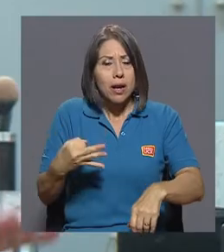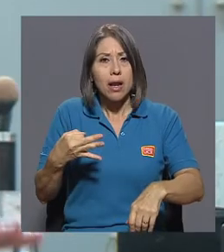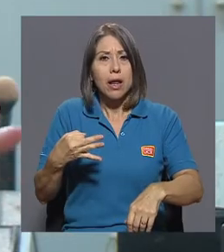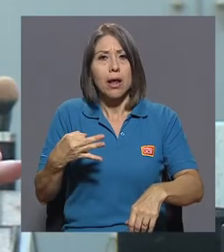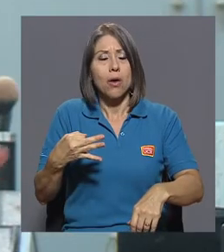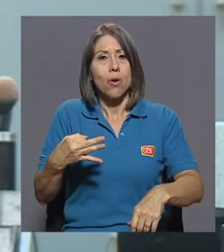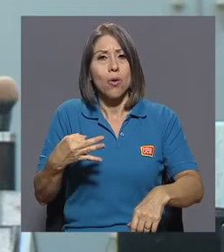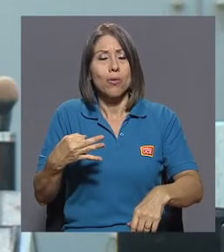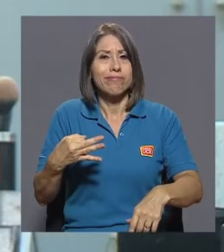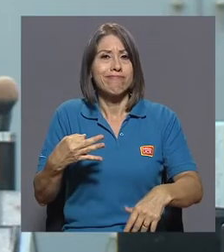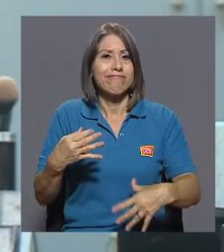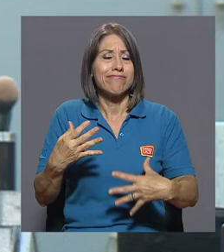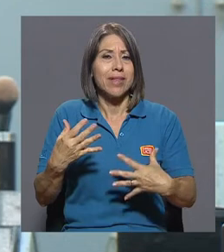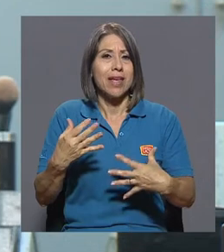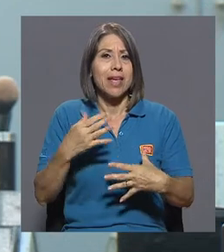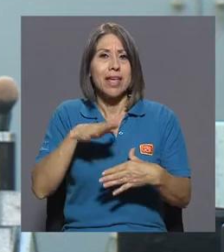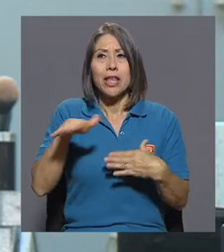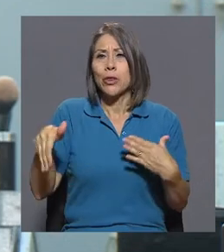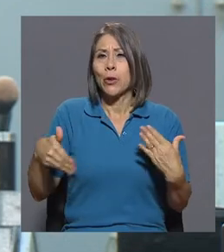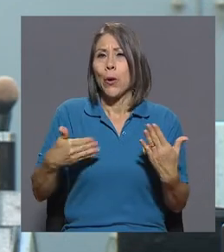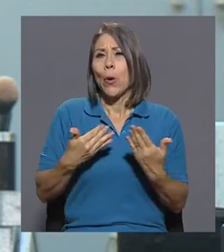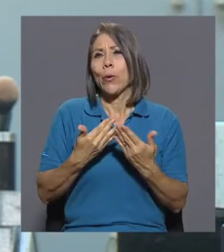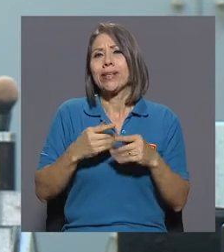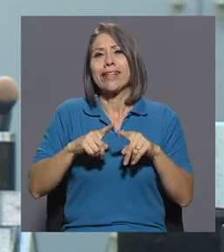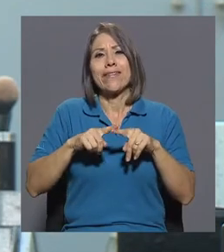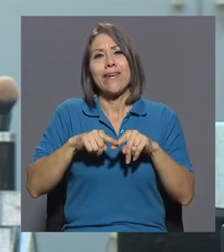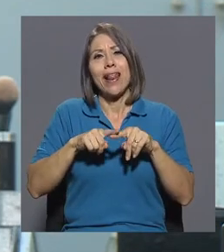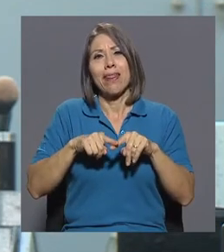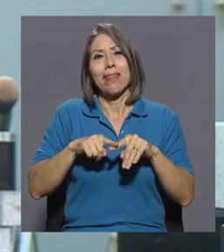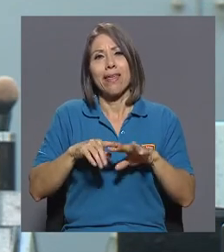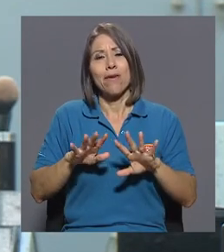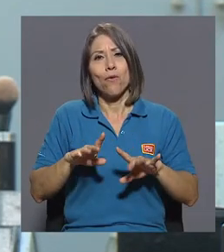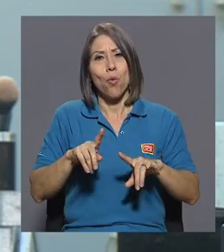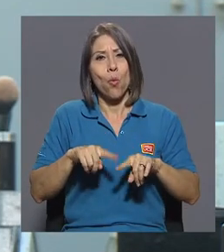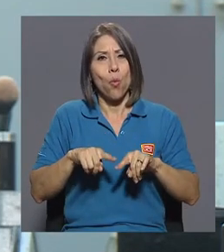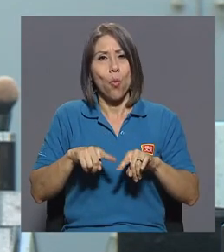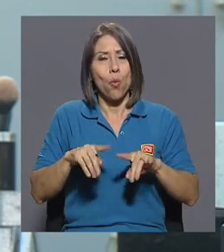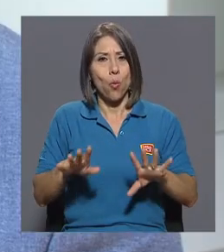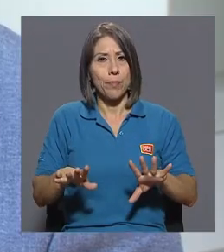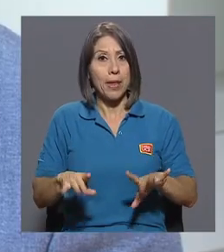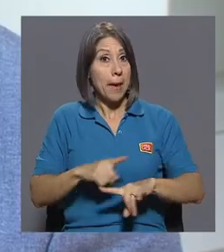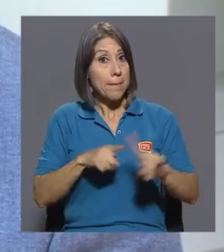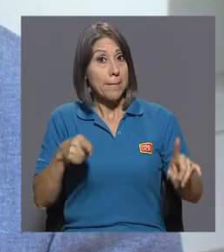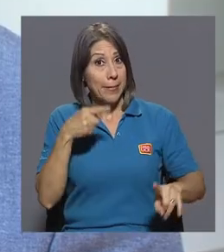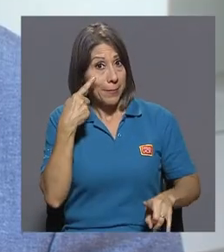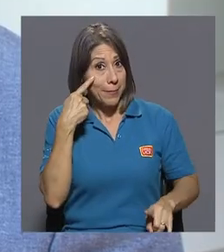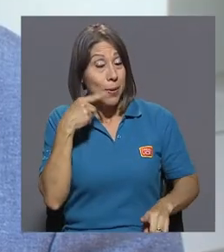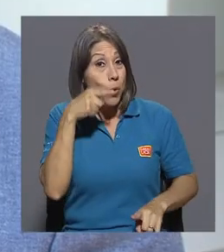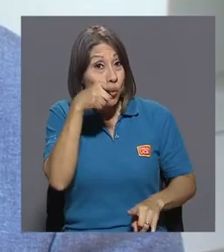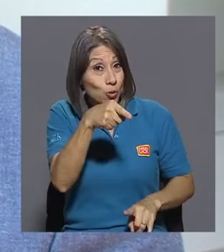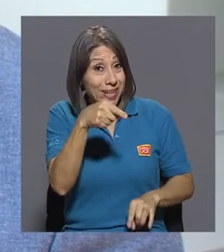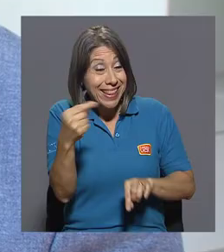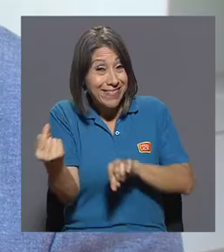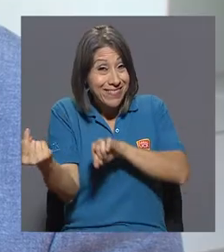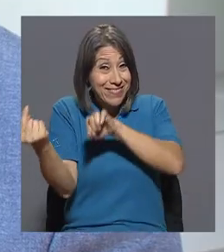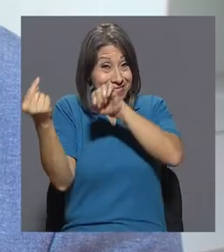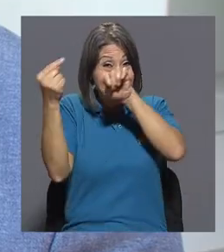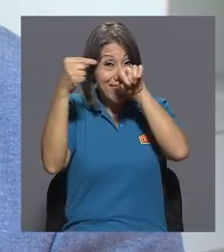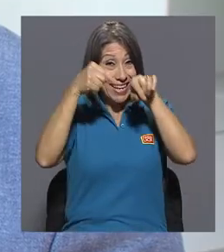todo es como relativo a lo que usted... Pero vea qué impresionante, usted venía llegando en el